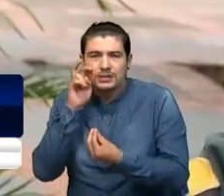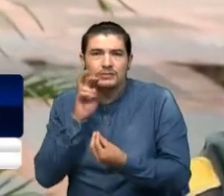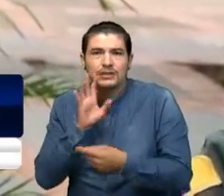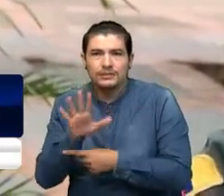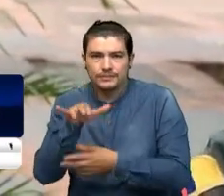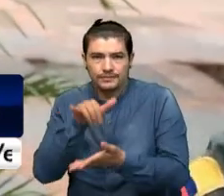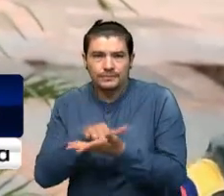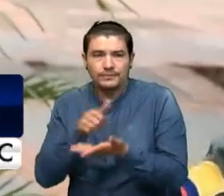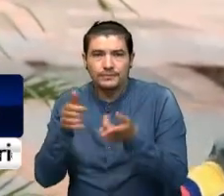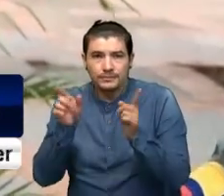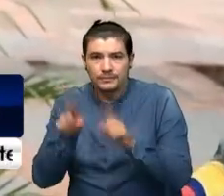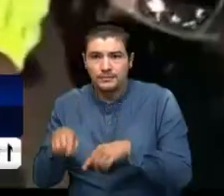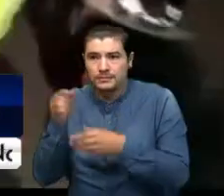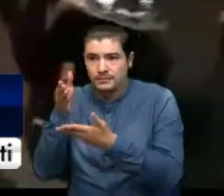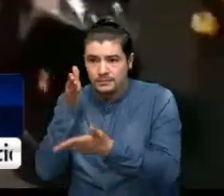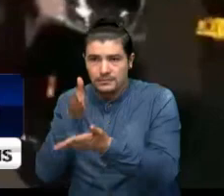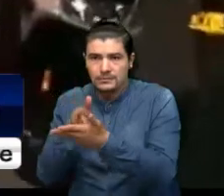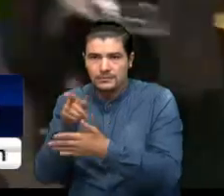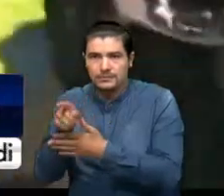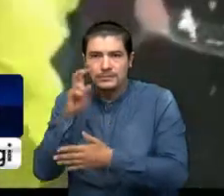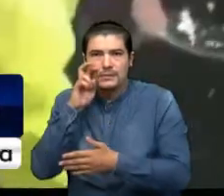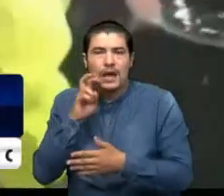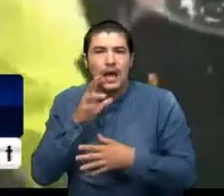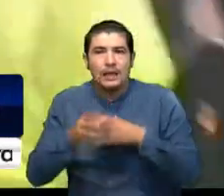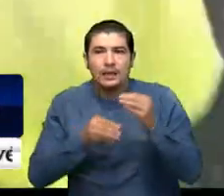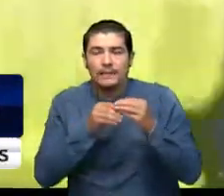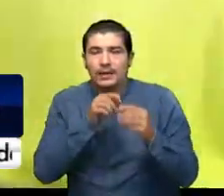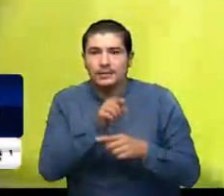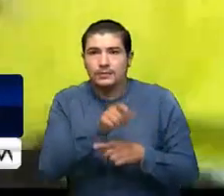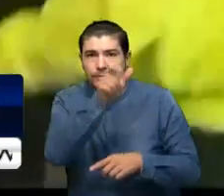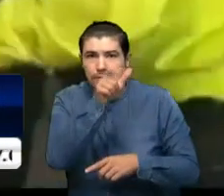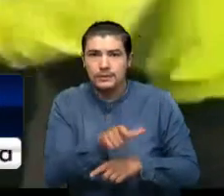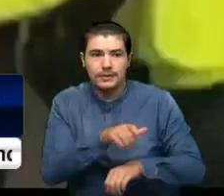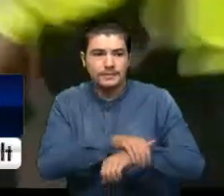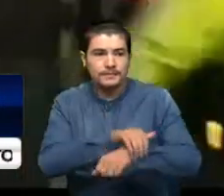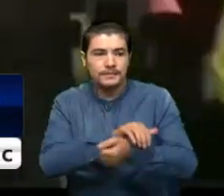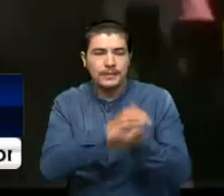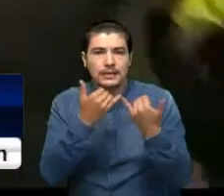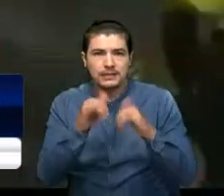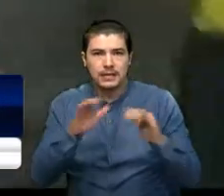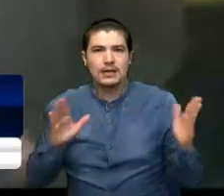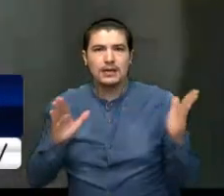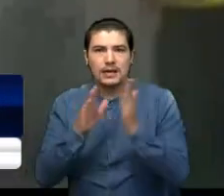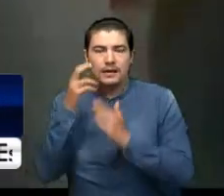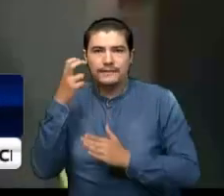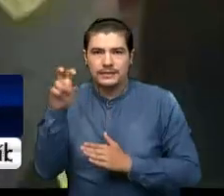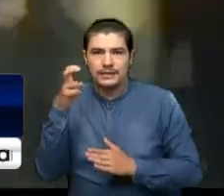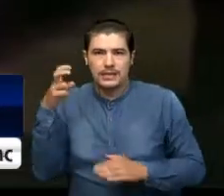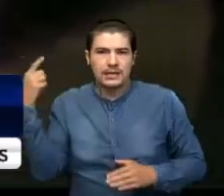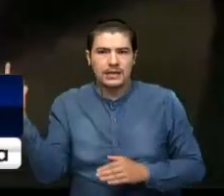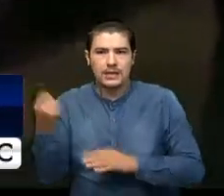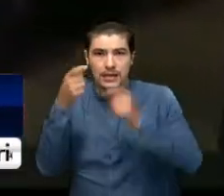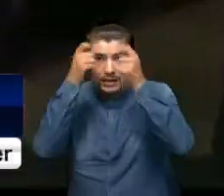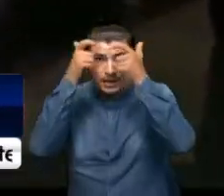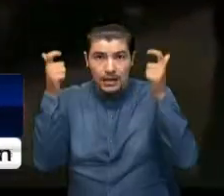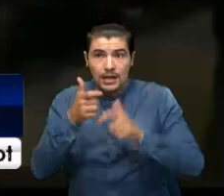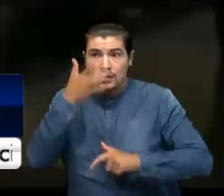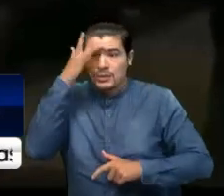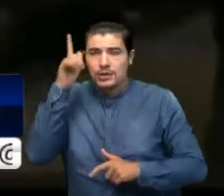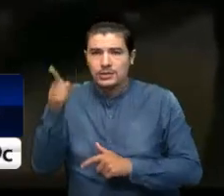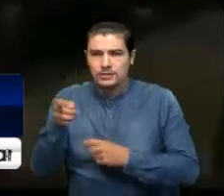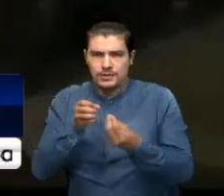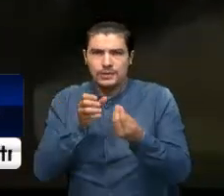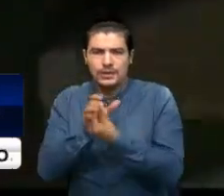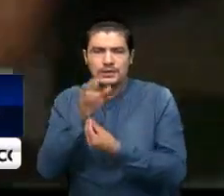algunas intimidaciones sexuales. El capturado fue puesto a disposición de la Fiscalía General de la Nación por el delito de actos sexuales